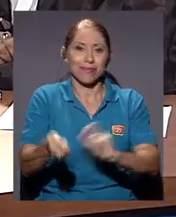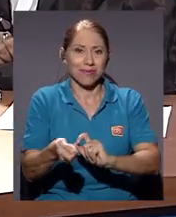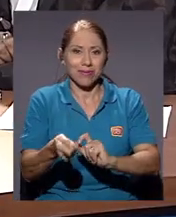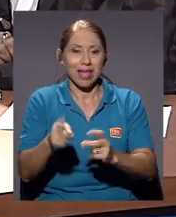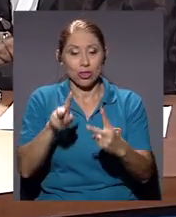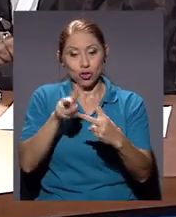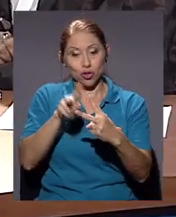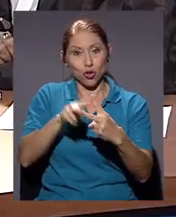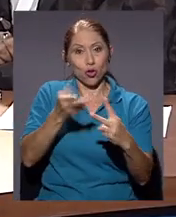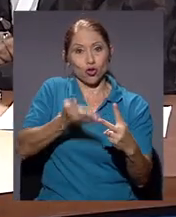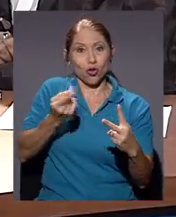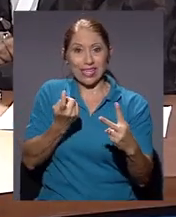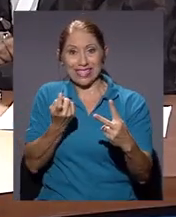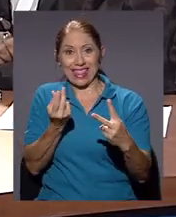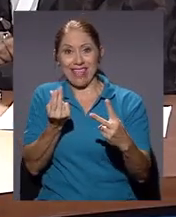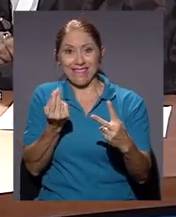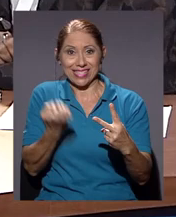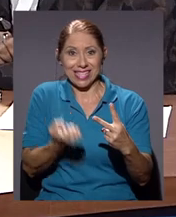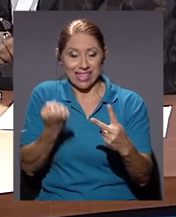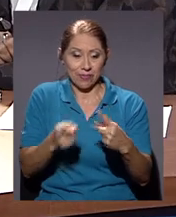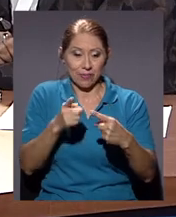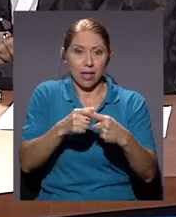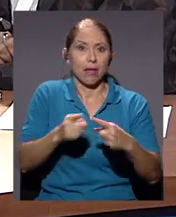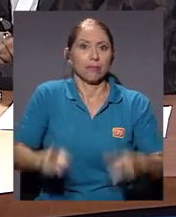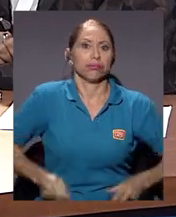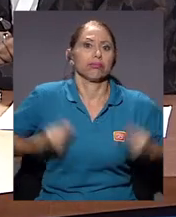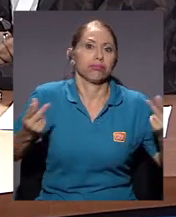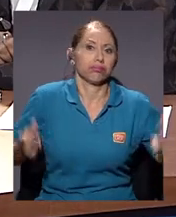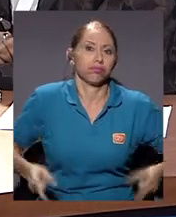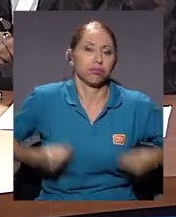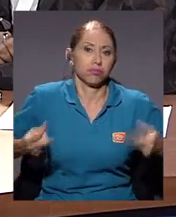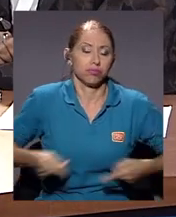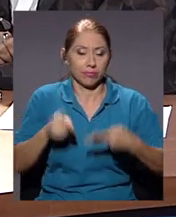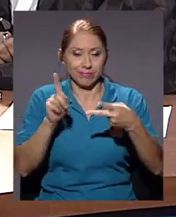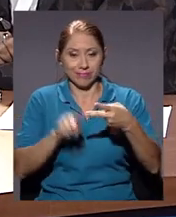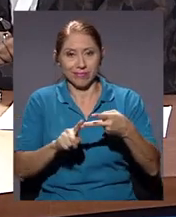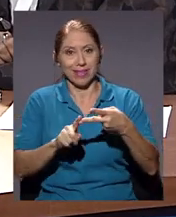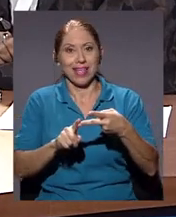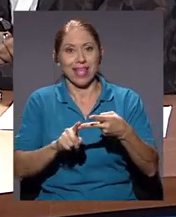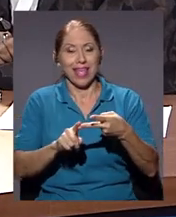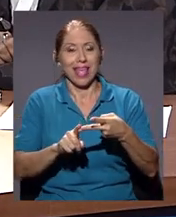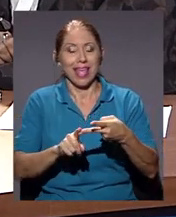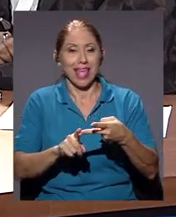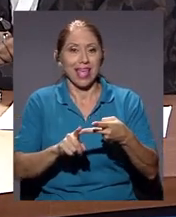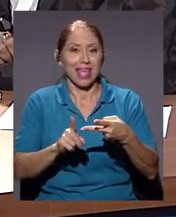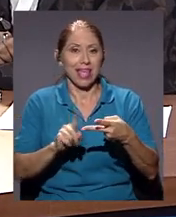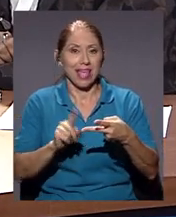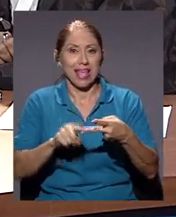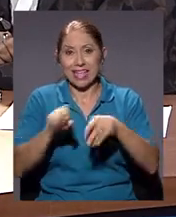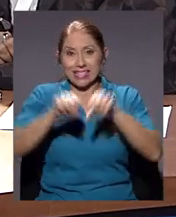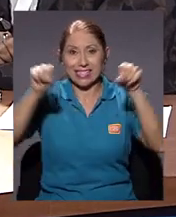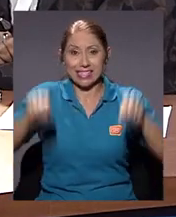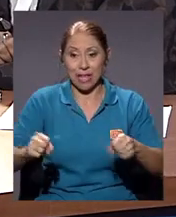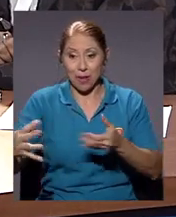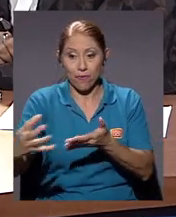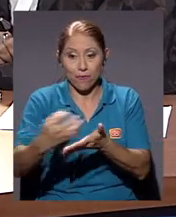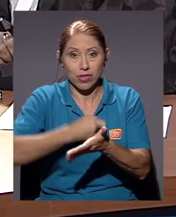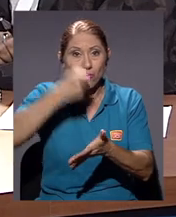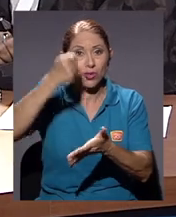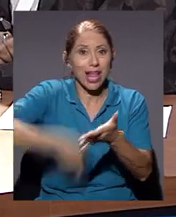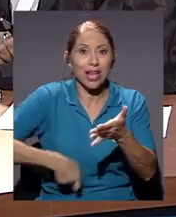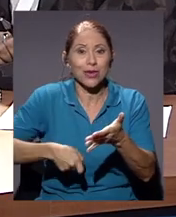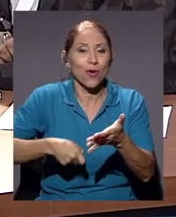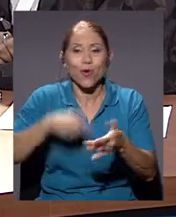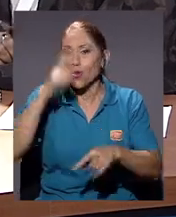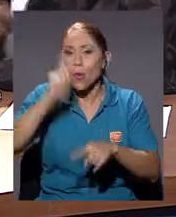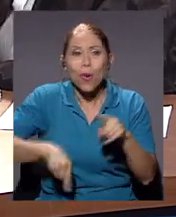a la f1 el creciente gasto y segundo la insuficiencia del sistema tributario para poder